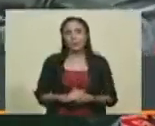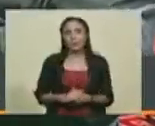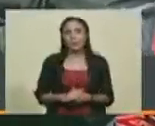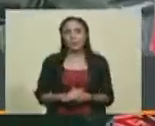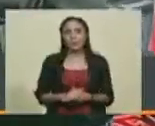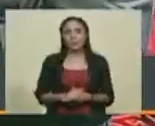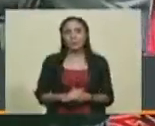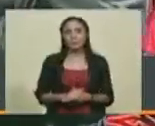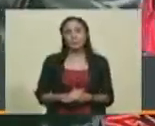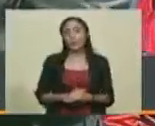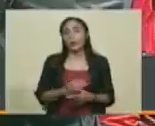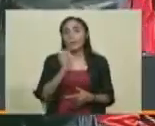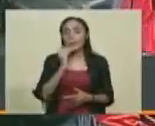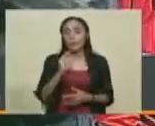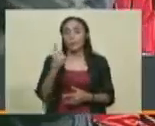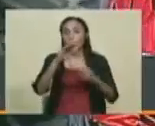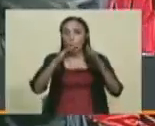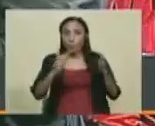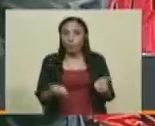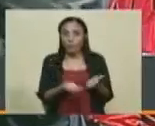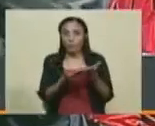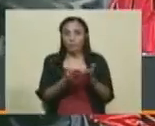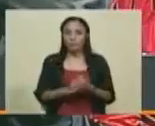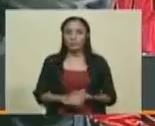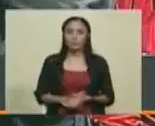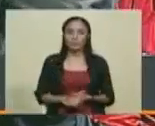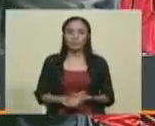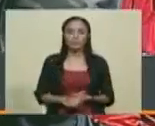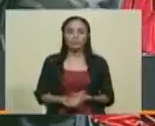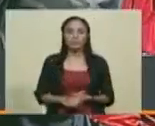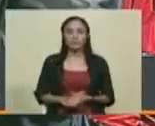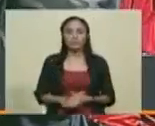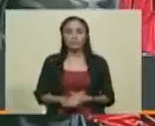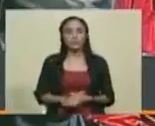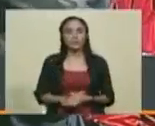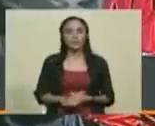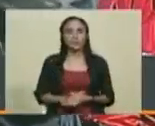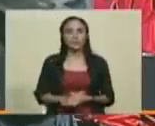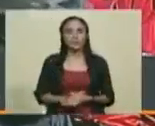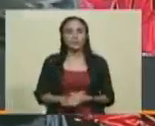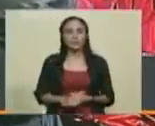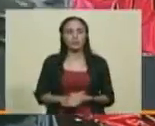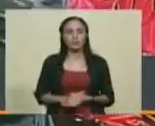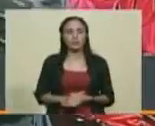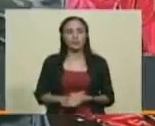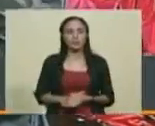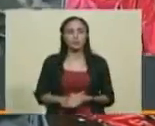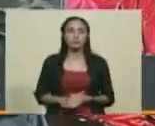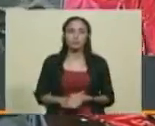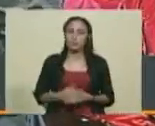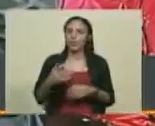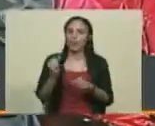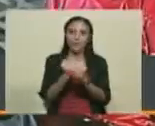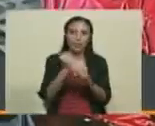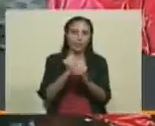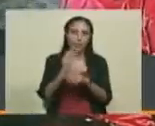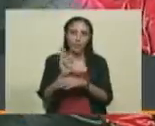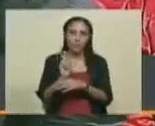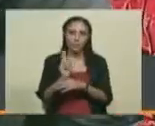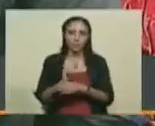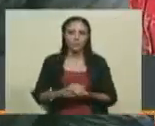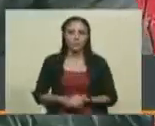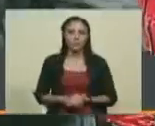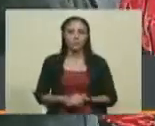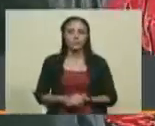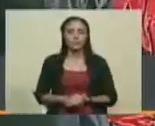ese barril que está fácil de extraer con operaciones sencillas, la producción diferida,